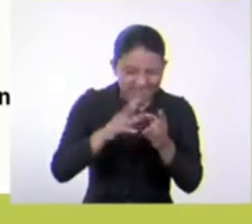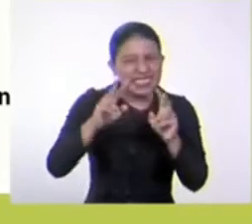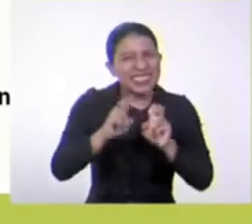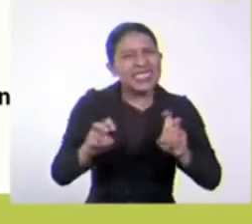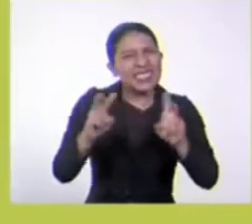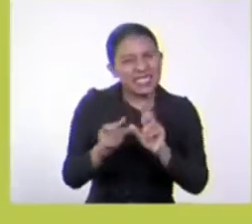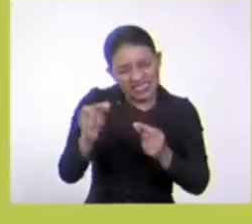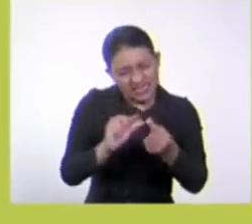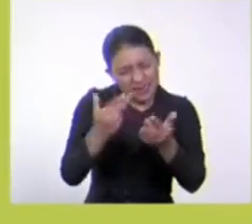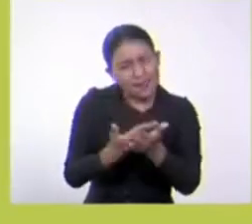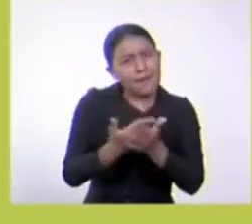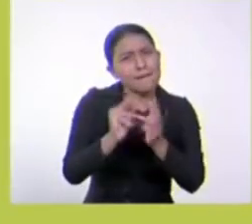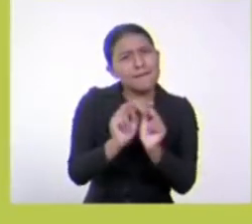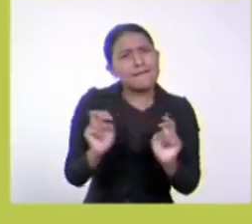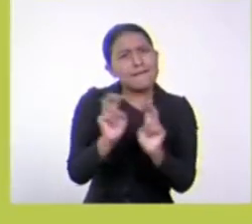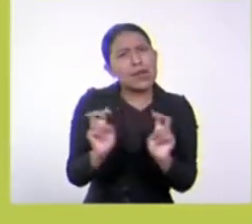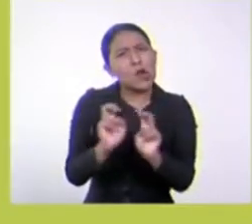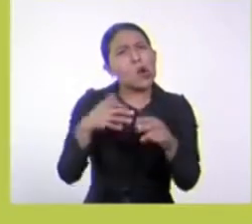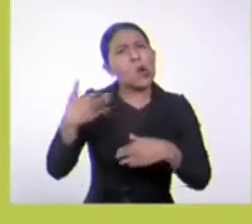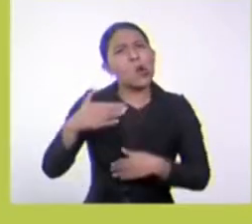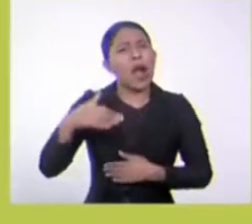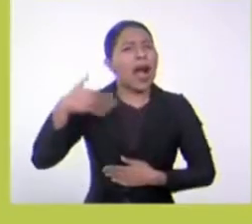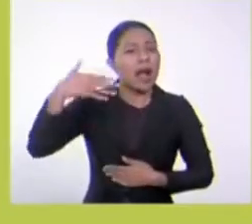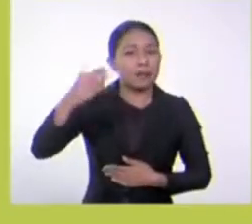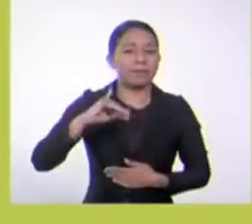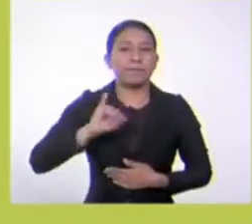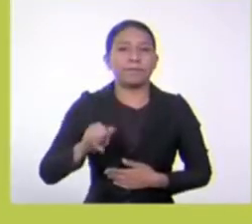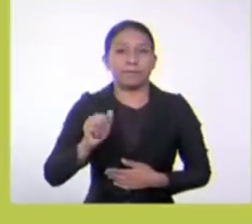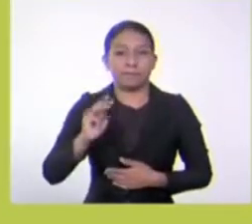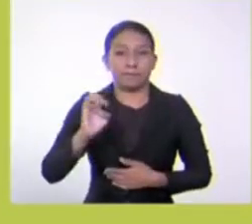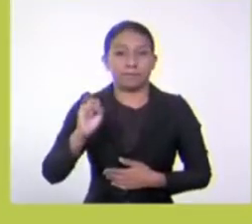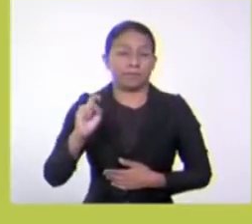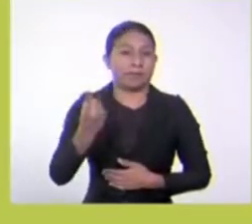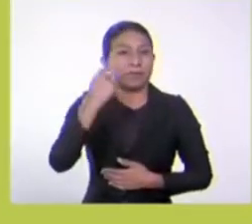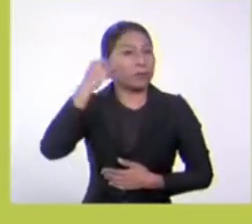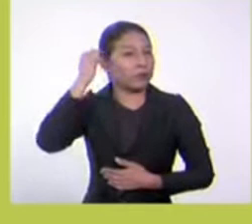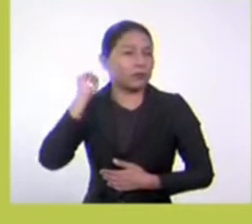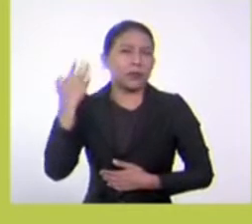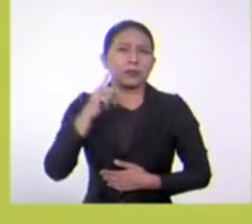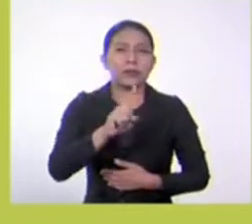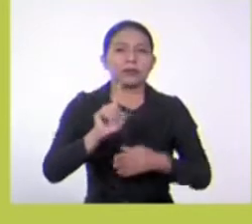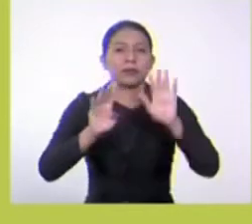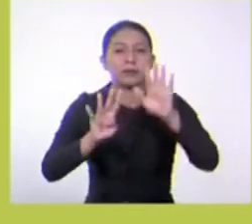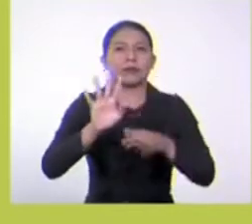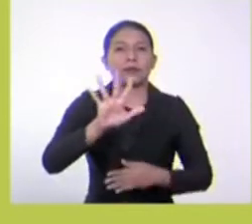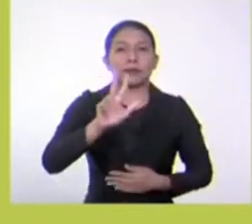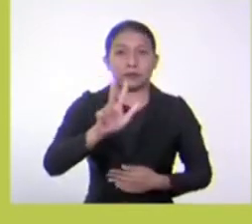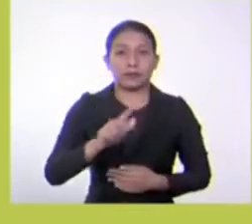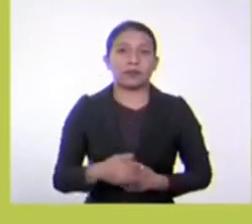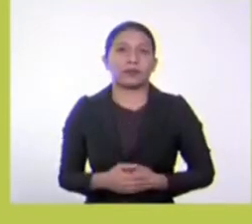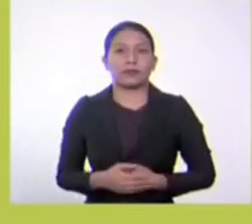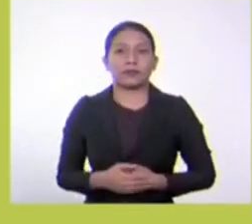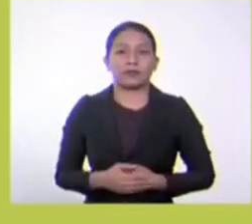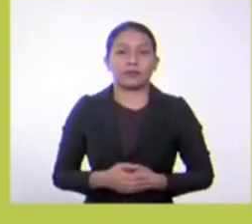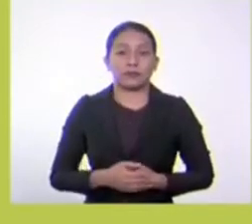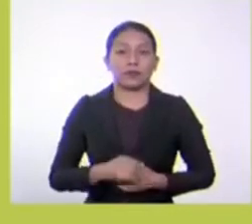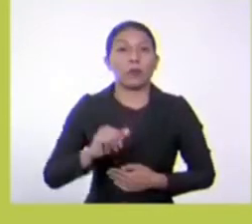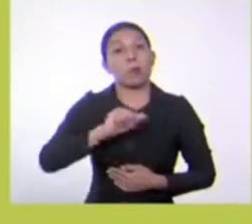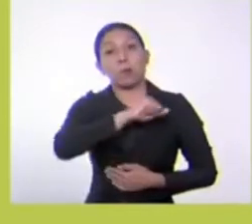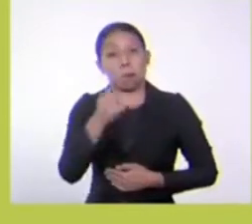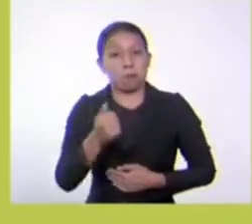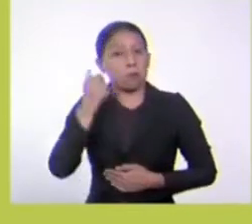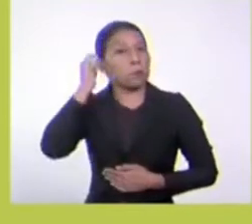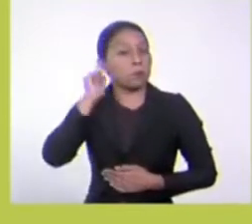no terminaría allí. James Watson fue el primer estudiante de Luria. En 1953, junto a Francis